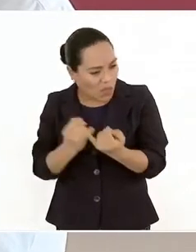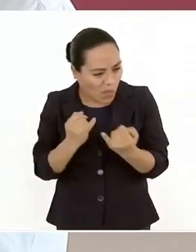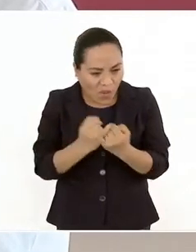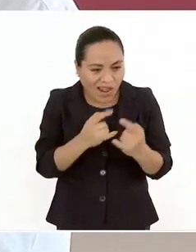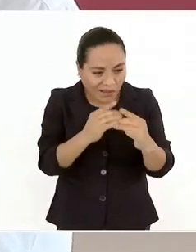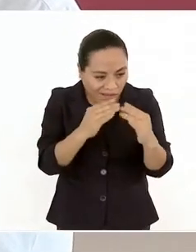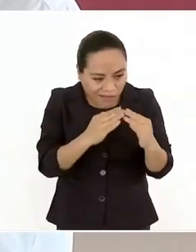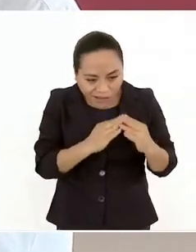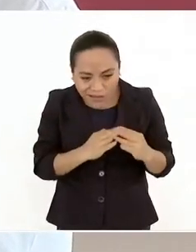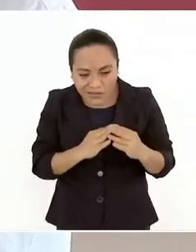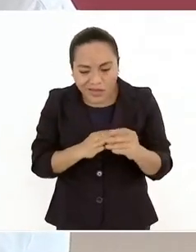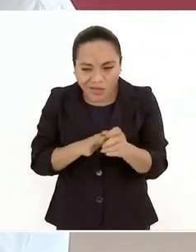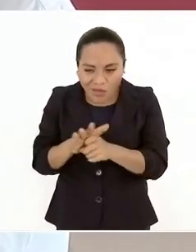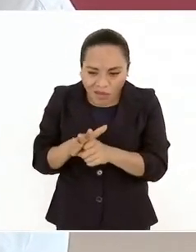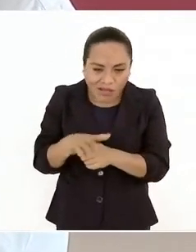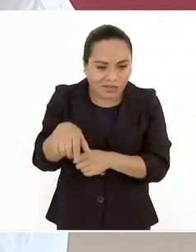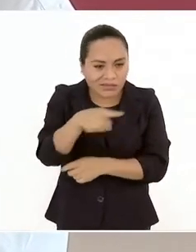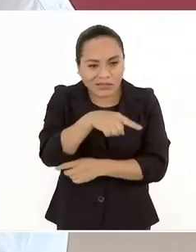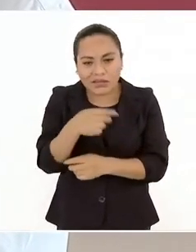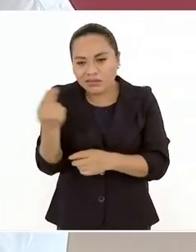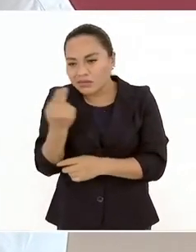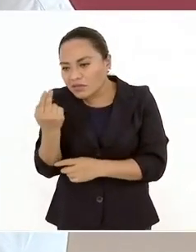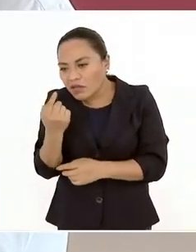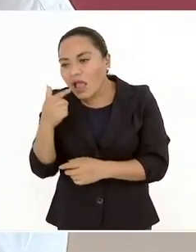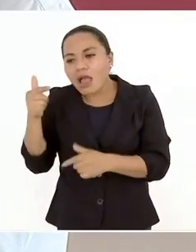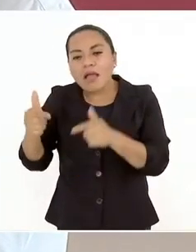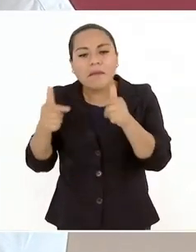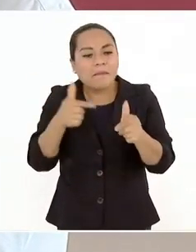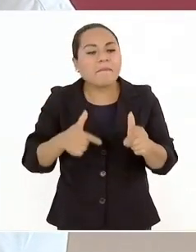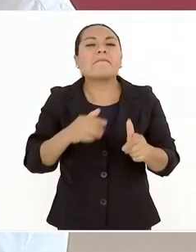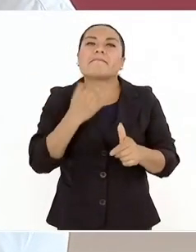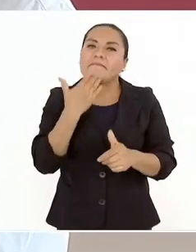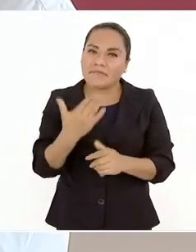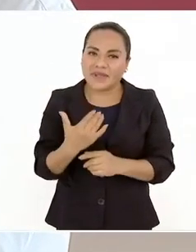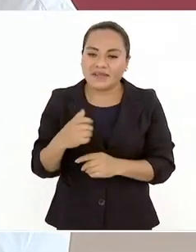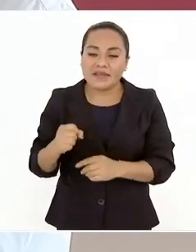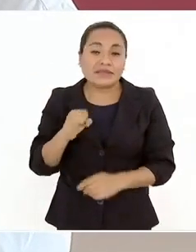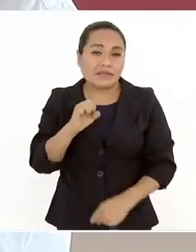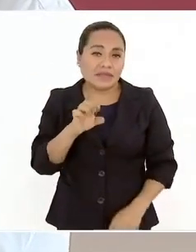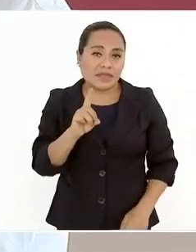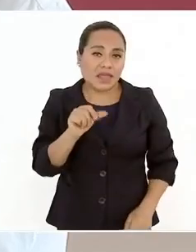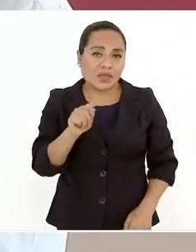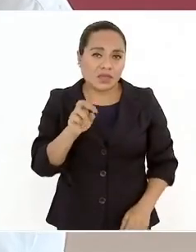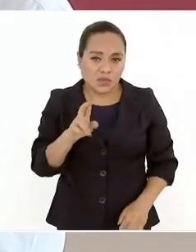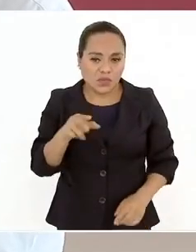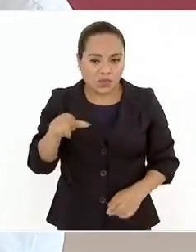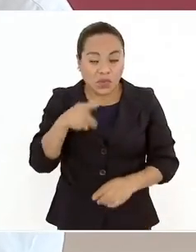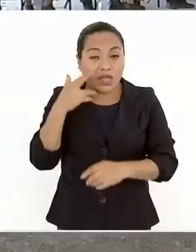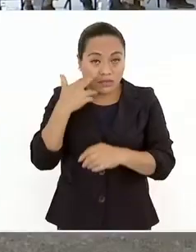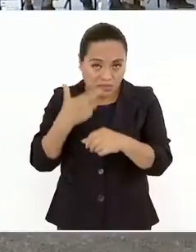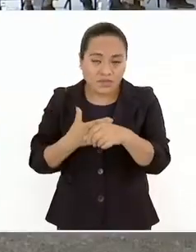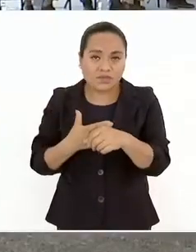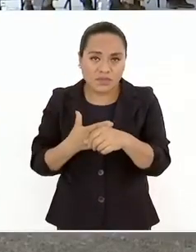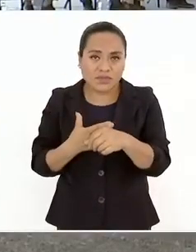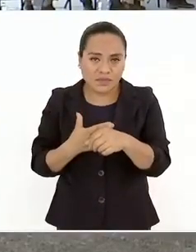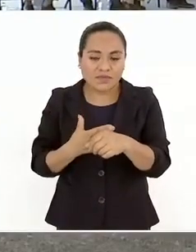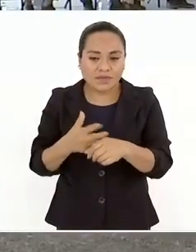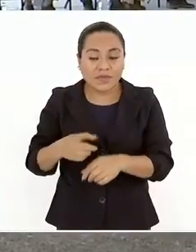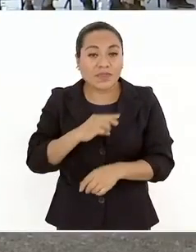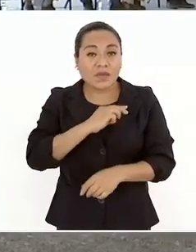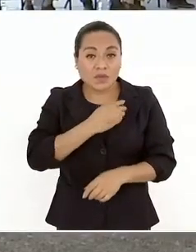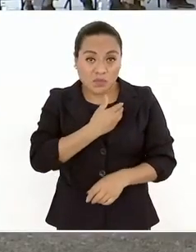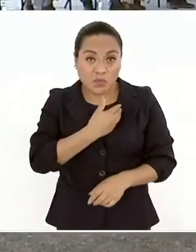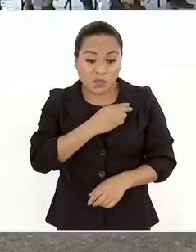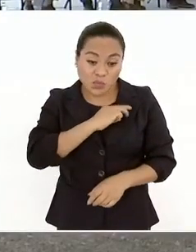como obras comunitarias por parte de la otra subsecretaría de la SEDATU, el municipio, que aquí